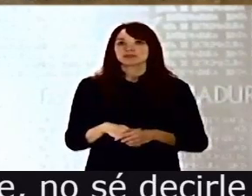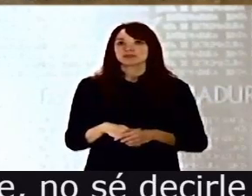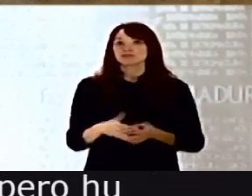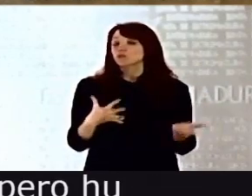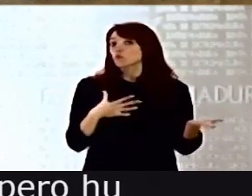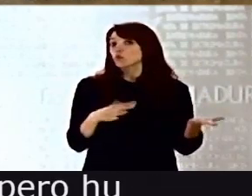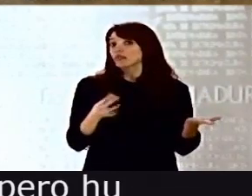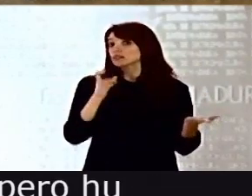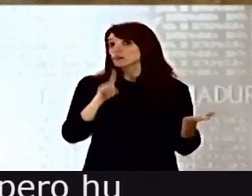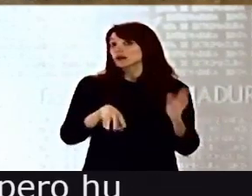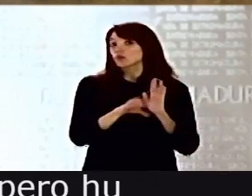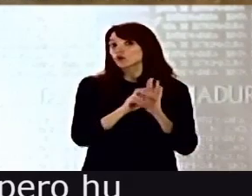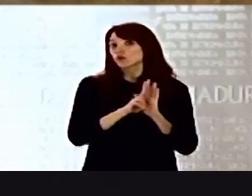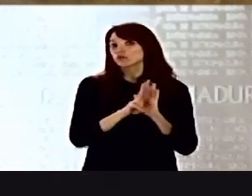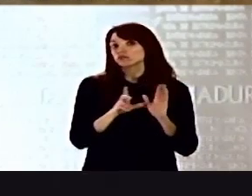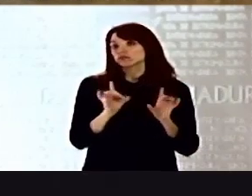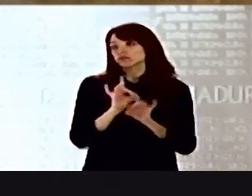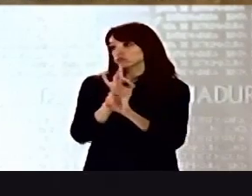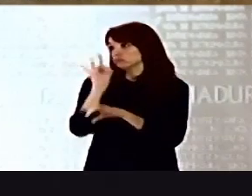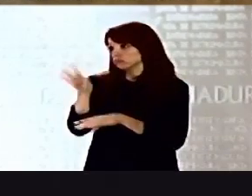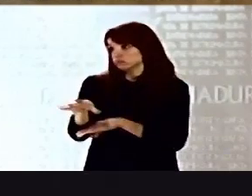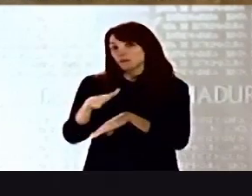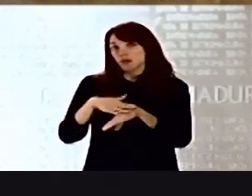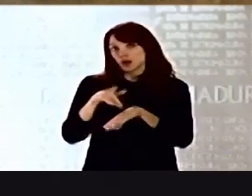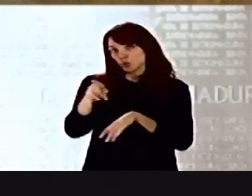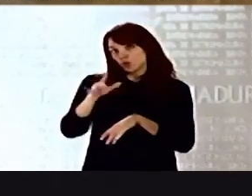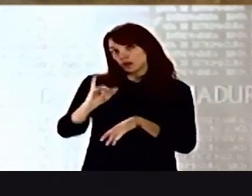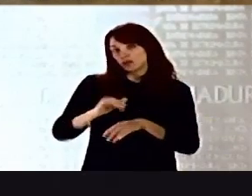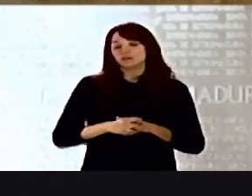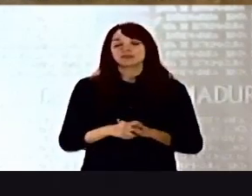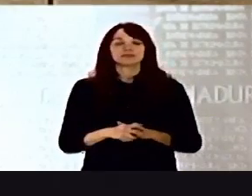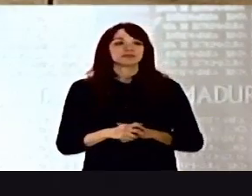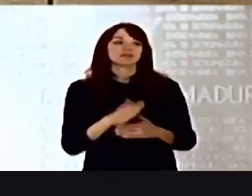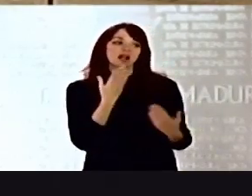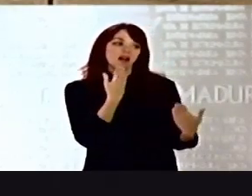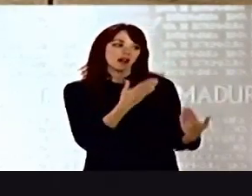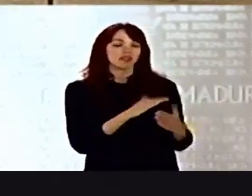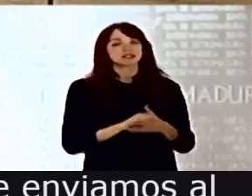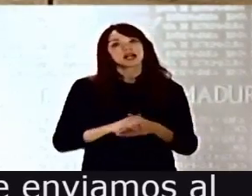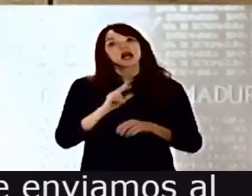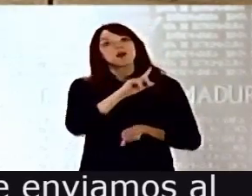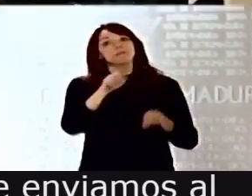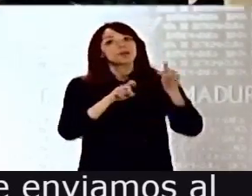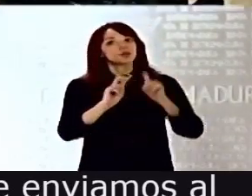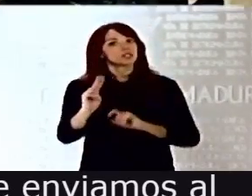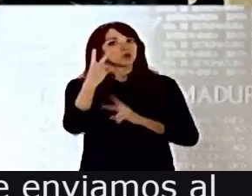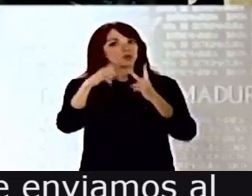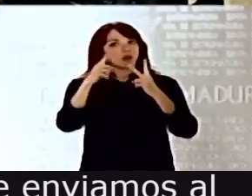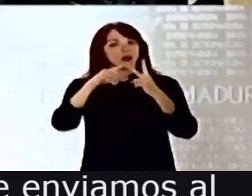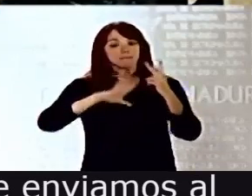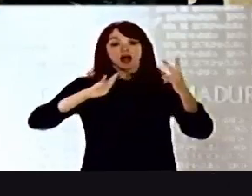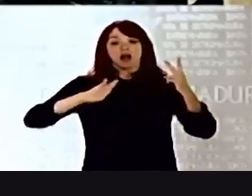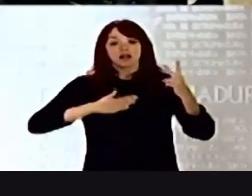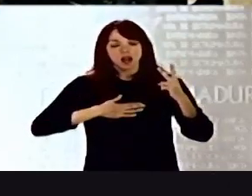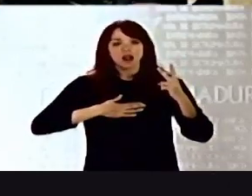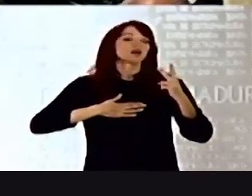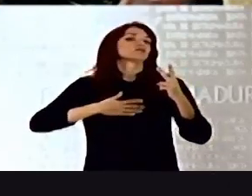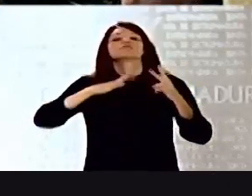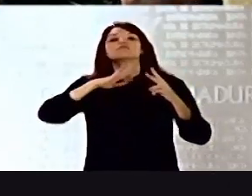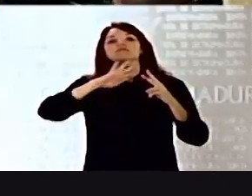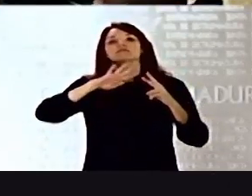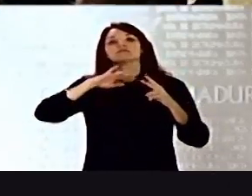también el currículum que enviamos al Parlamento para que usted lo tenga. cuestión. Mañana se manifiestan, reclaman los